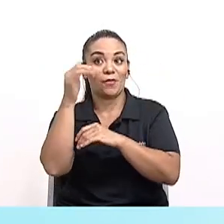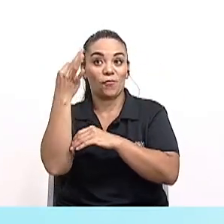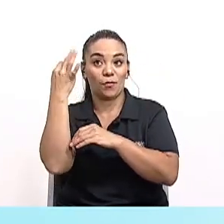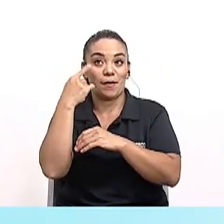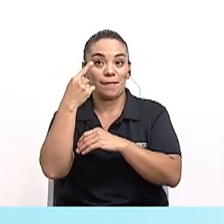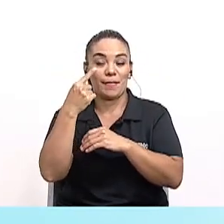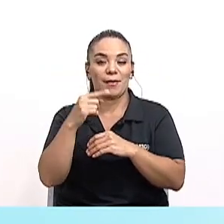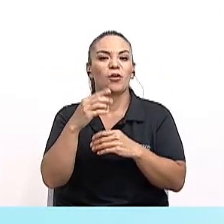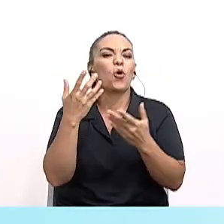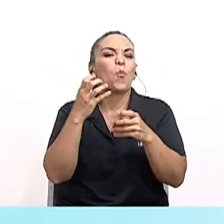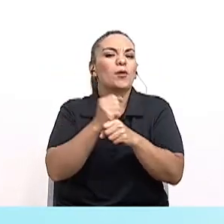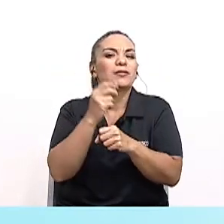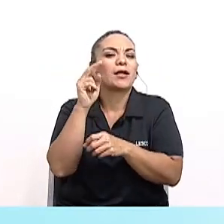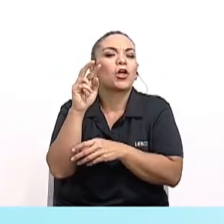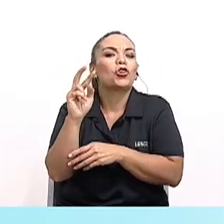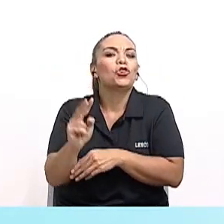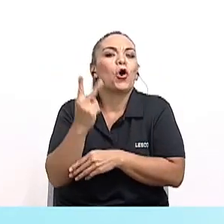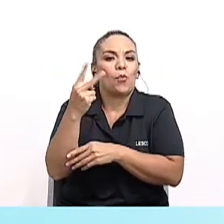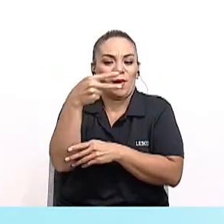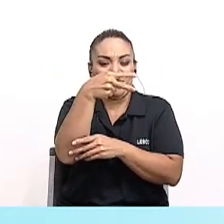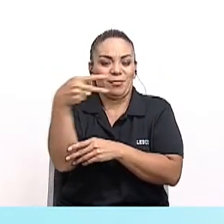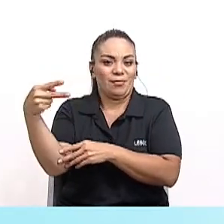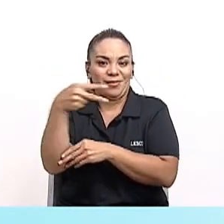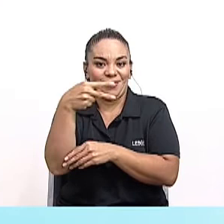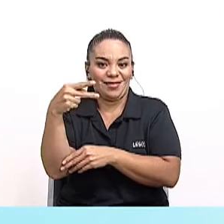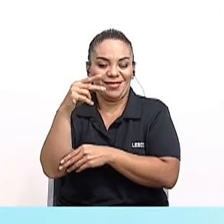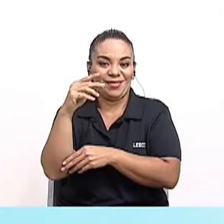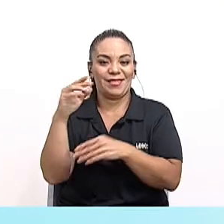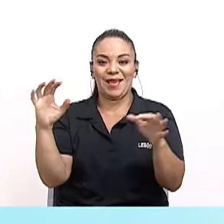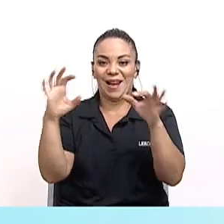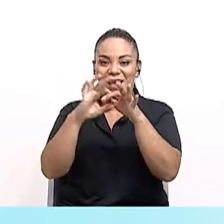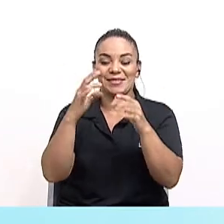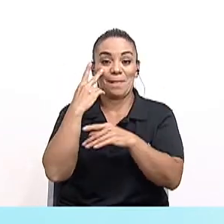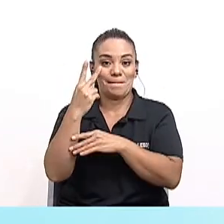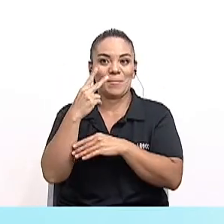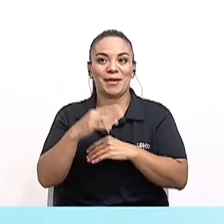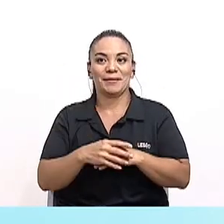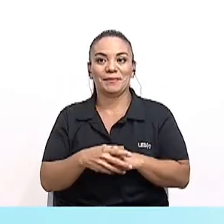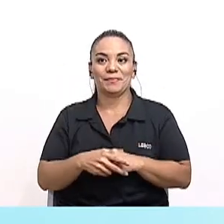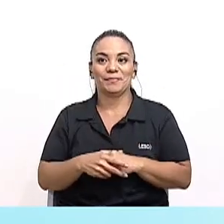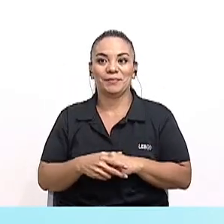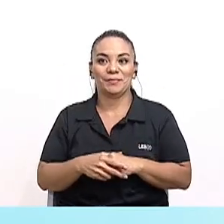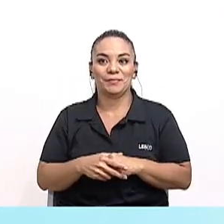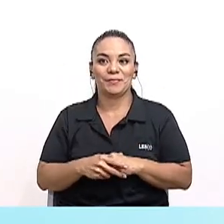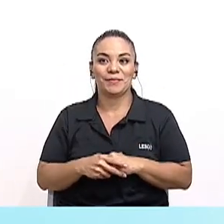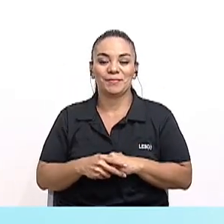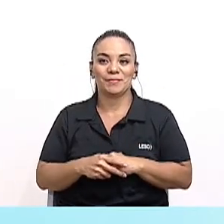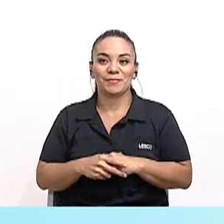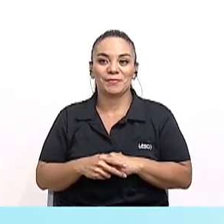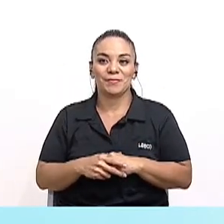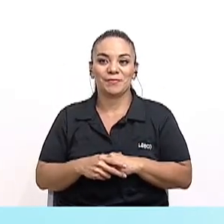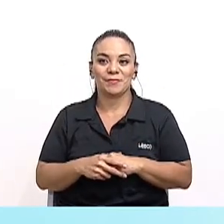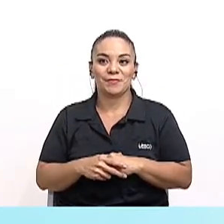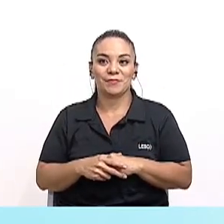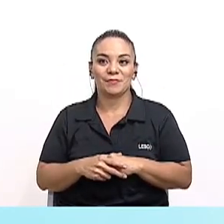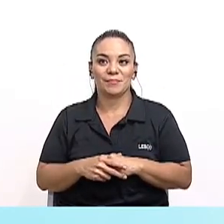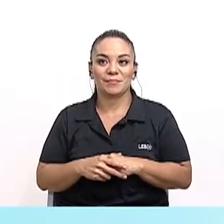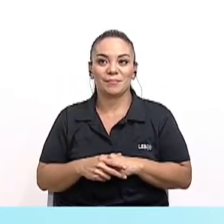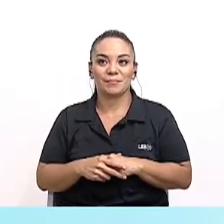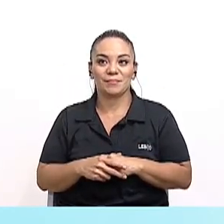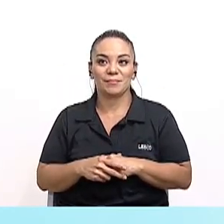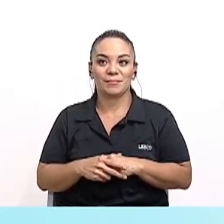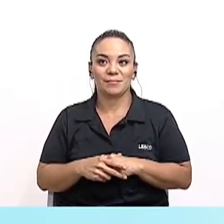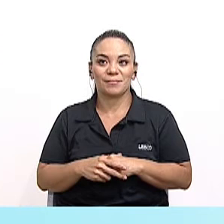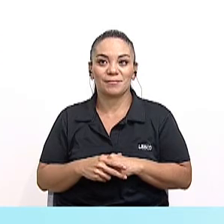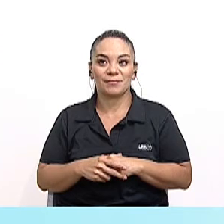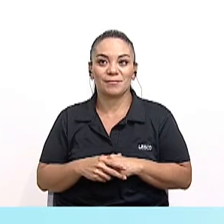enlace. Entonces, vean cómo cambia la geometría al producirse el doble enlace. ¿Lo vieron?